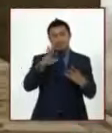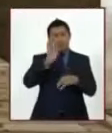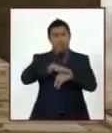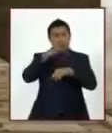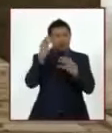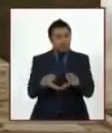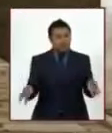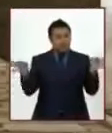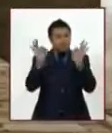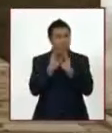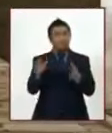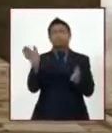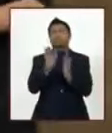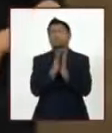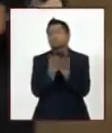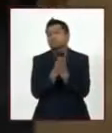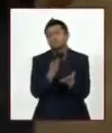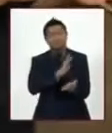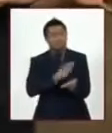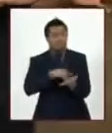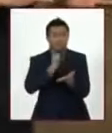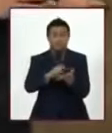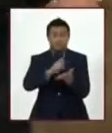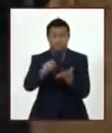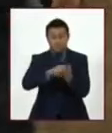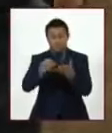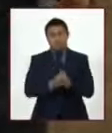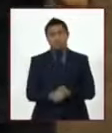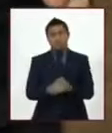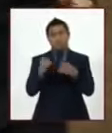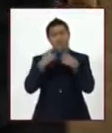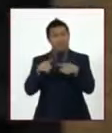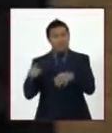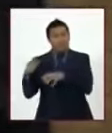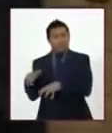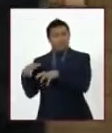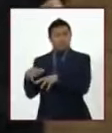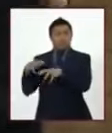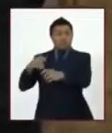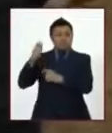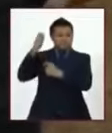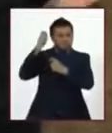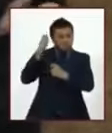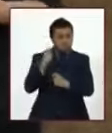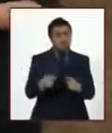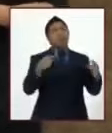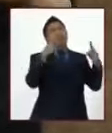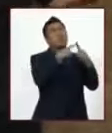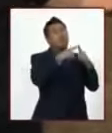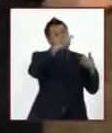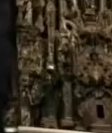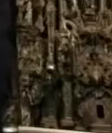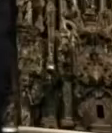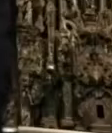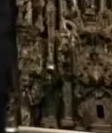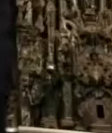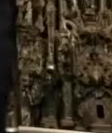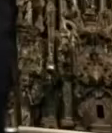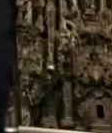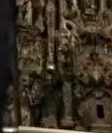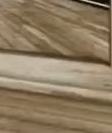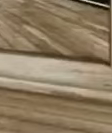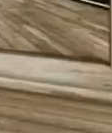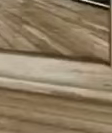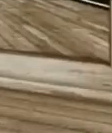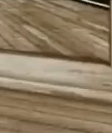A diferencia del protestantismo, la Iglesia Católica buscó exaltar a través del arte imágenes de santos, el arte y la